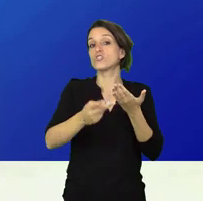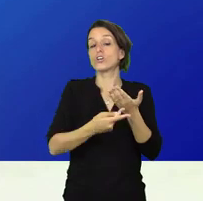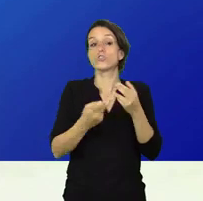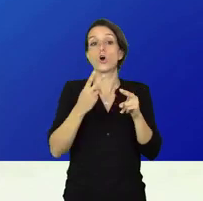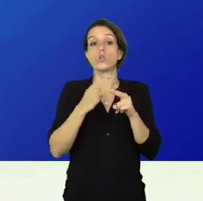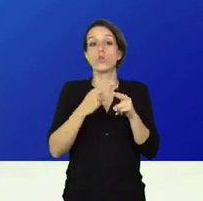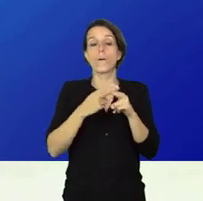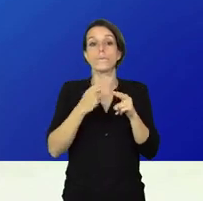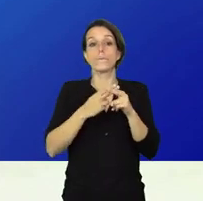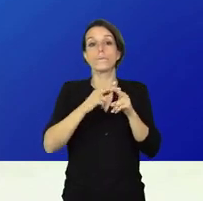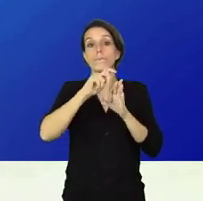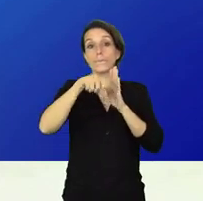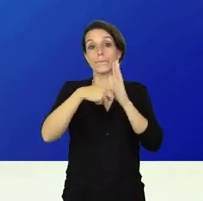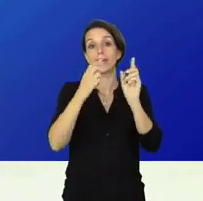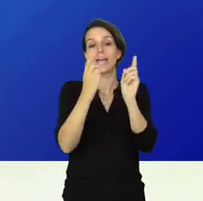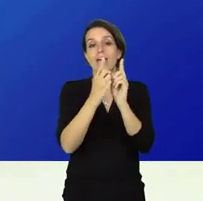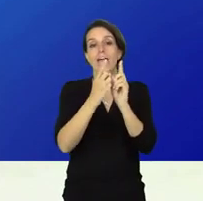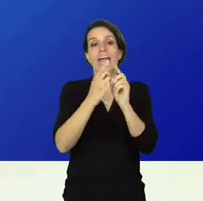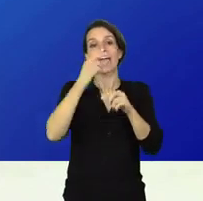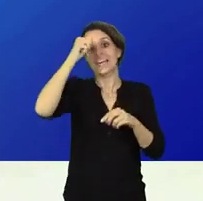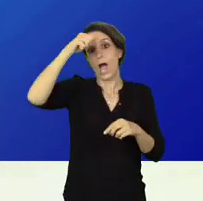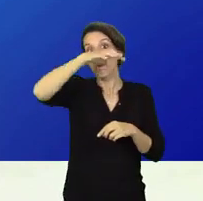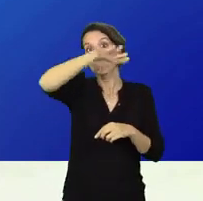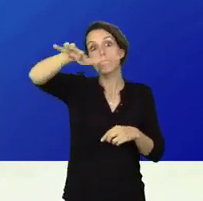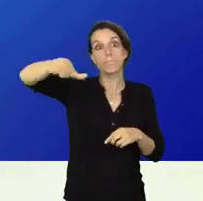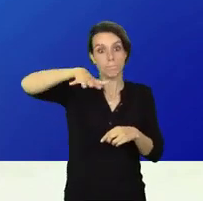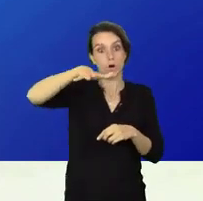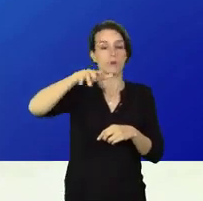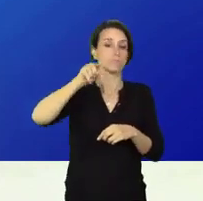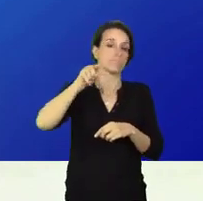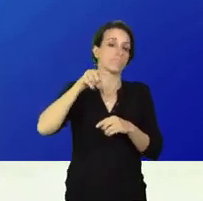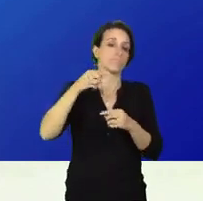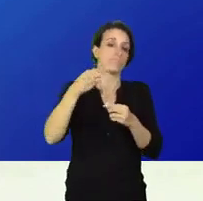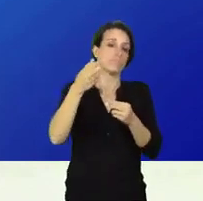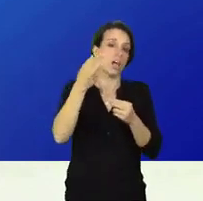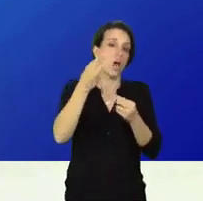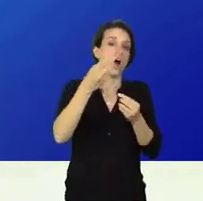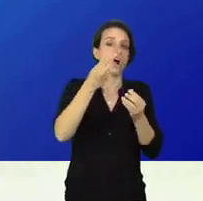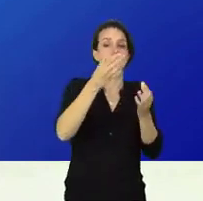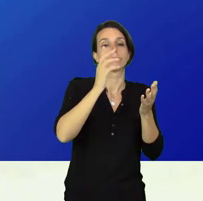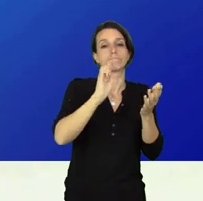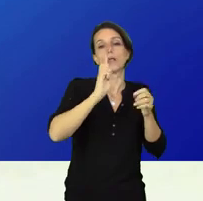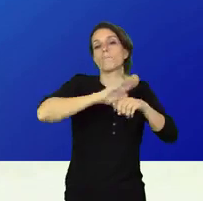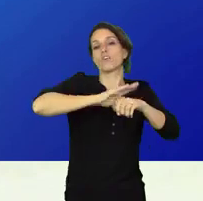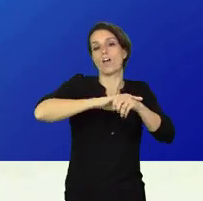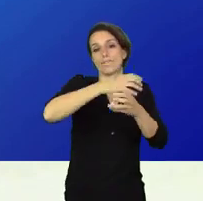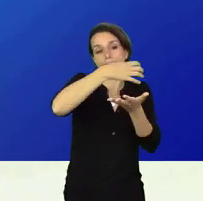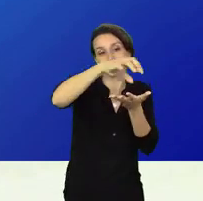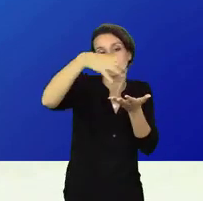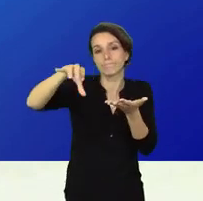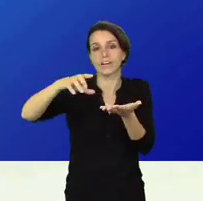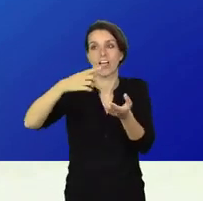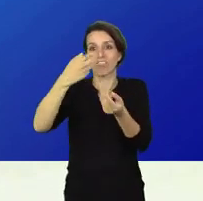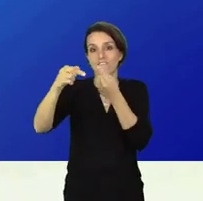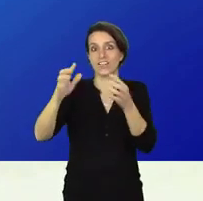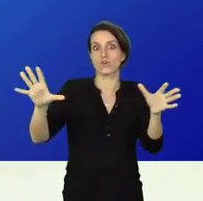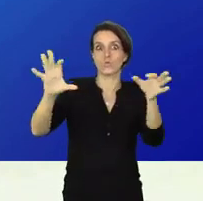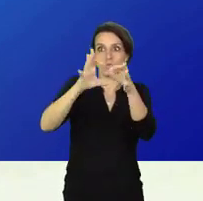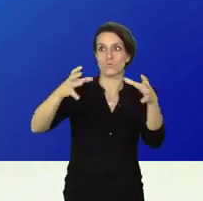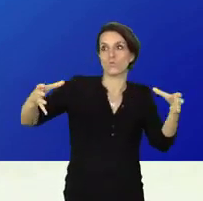Ese proyecto el cortometraje se llamó Campo y fue un proyecto también multidisciplinario entre varias organizaciones.